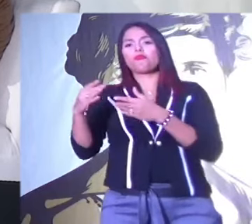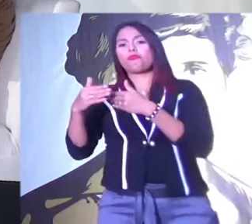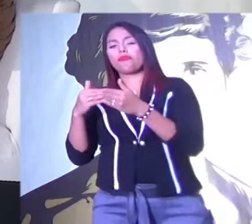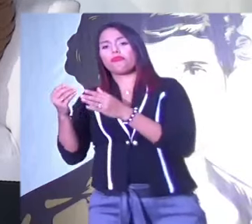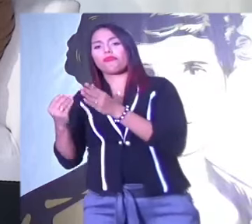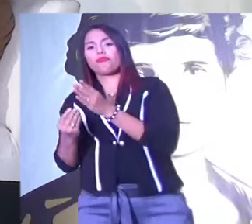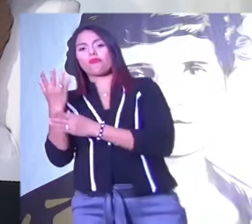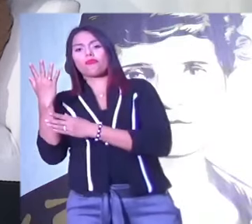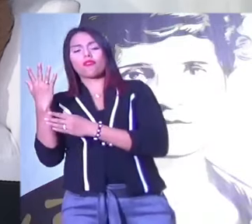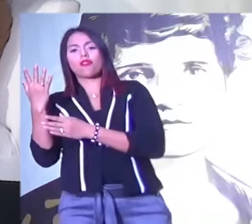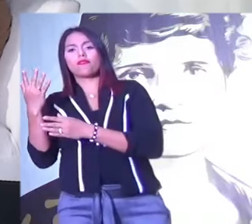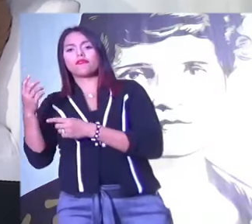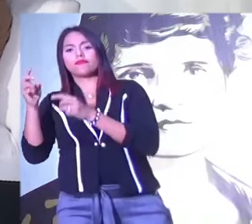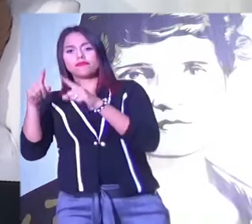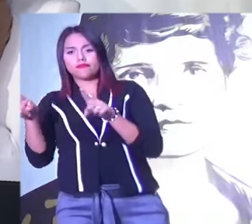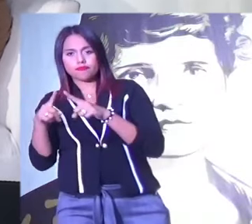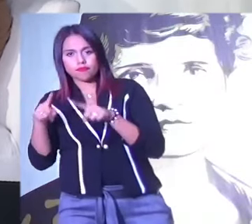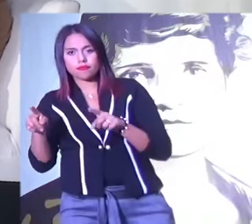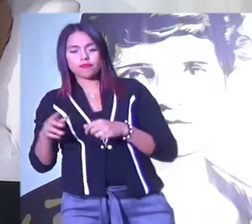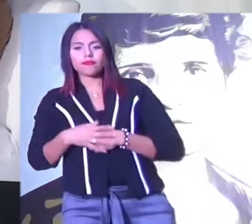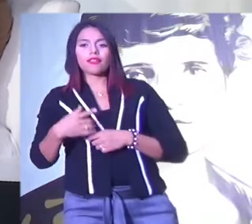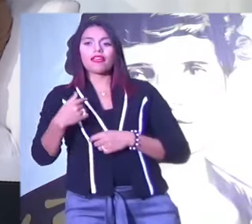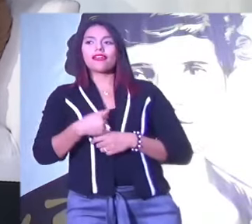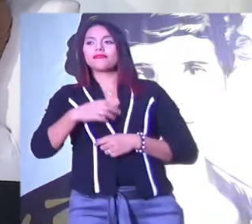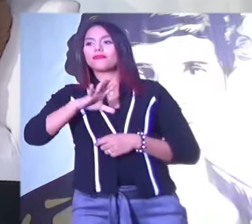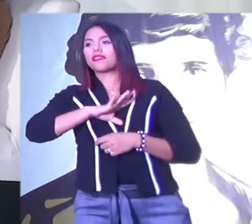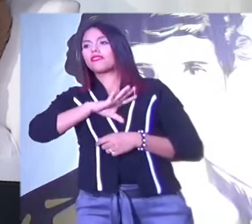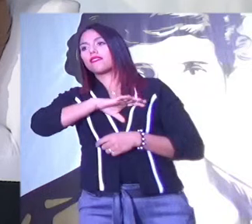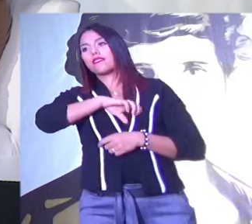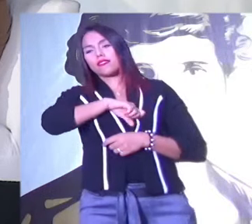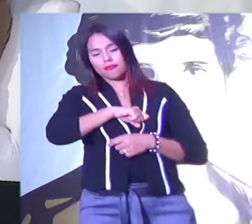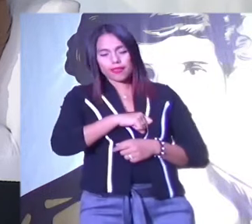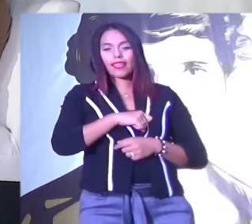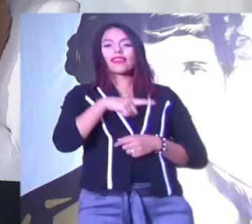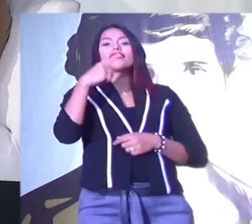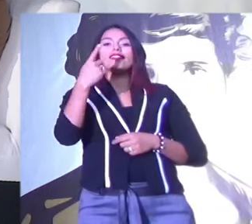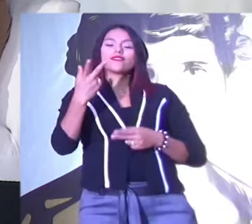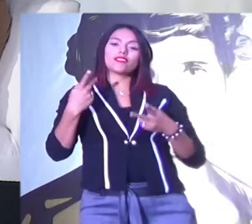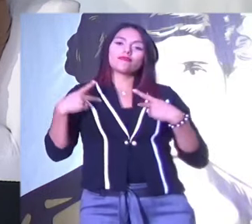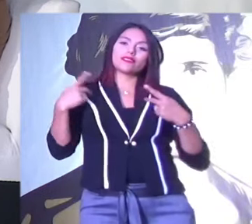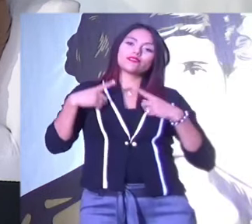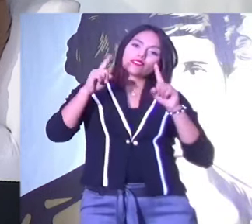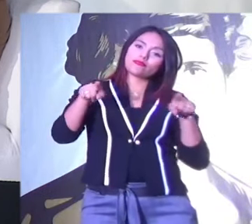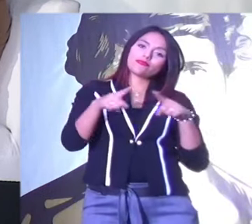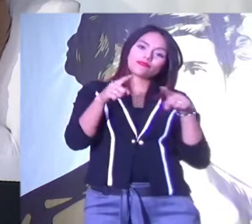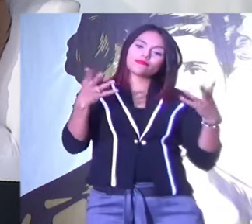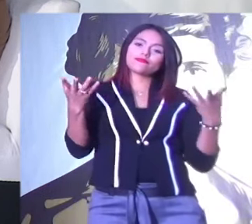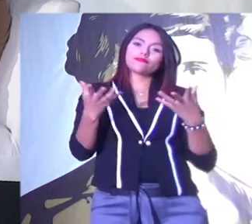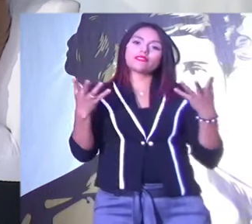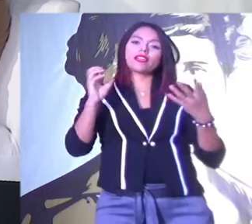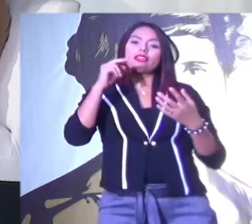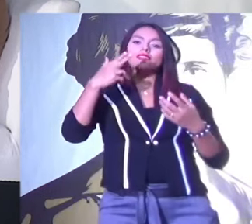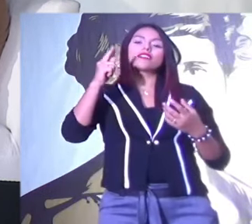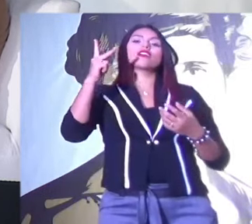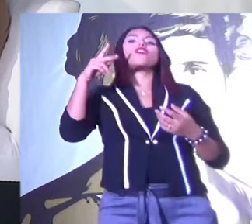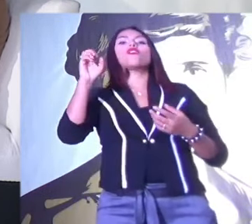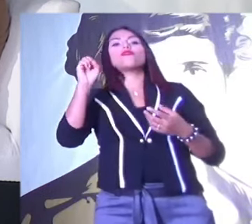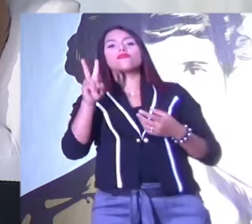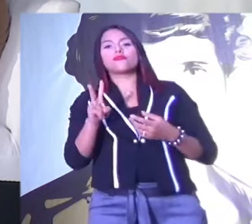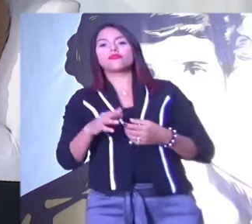caso, mi maestro, yo amo mucho al doctor Chejov, ¿no? Y todo, soy, digamos, uno de sus alumnos